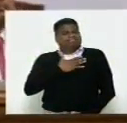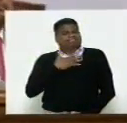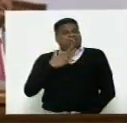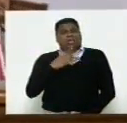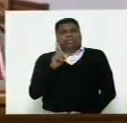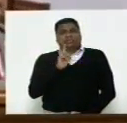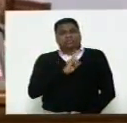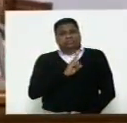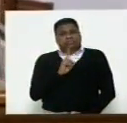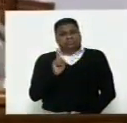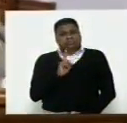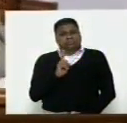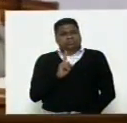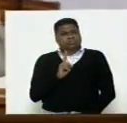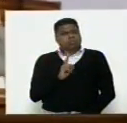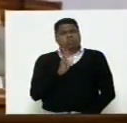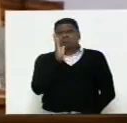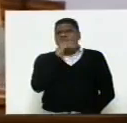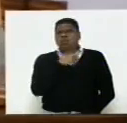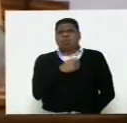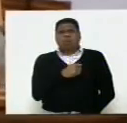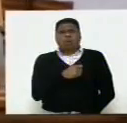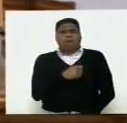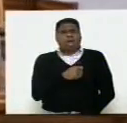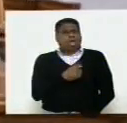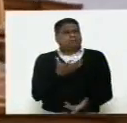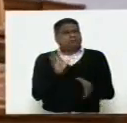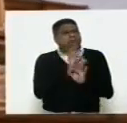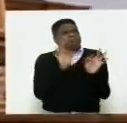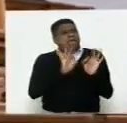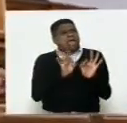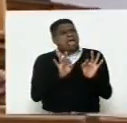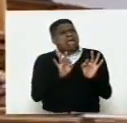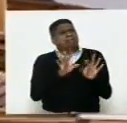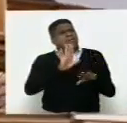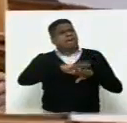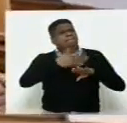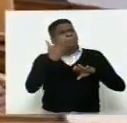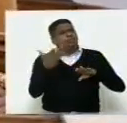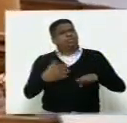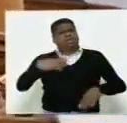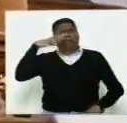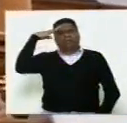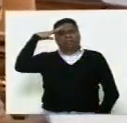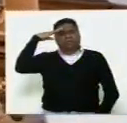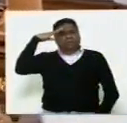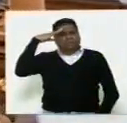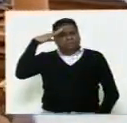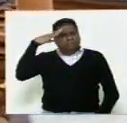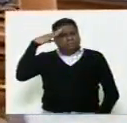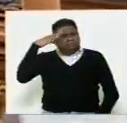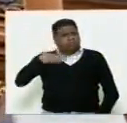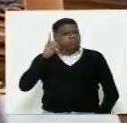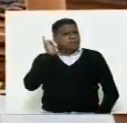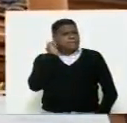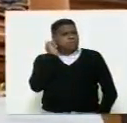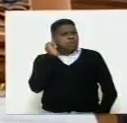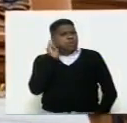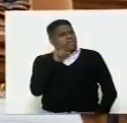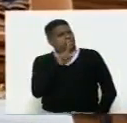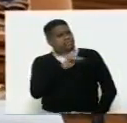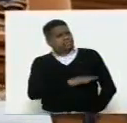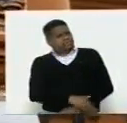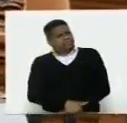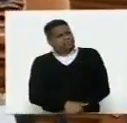levantan monumentos a las heroínas, pero segurito que ellos no estaban ahí solos,